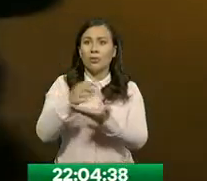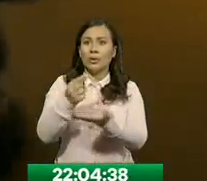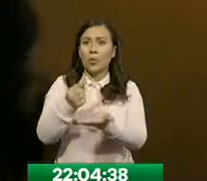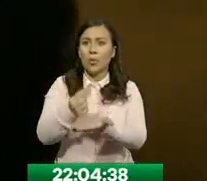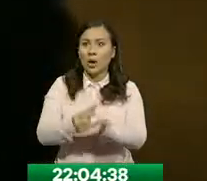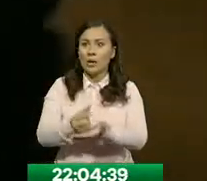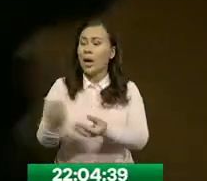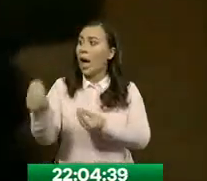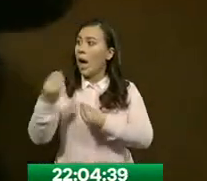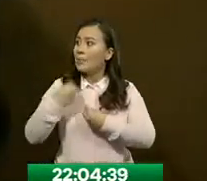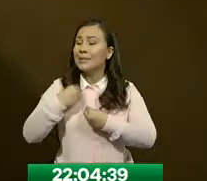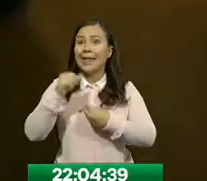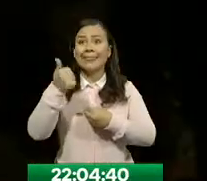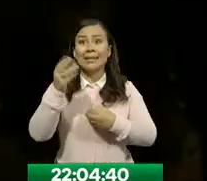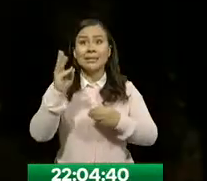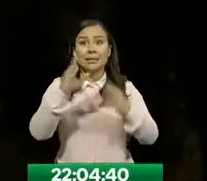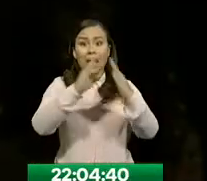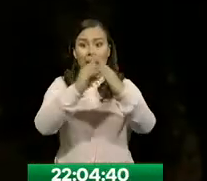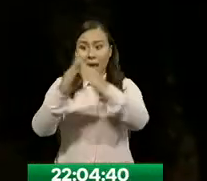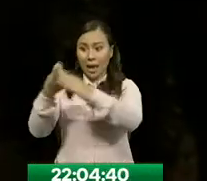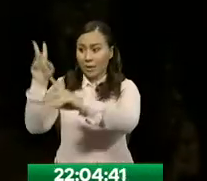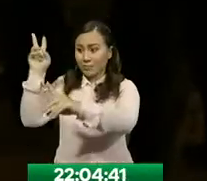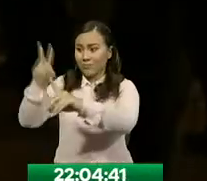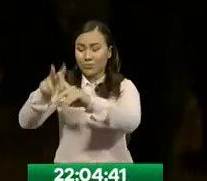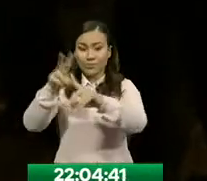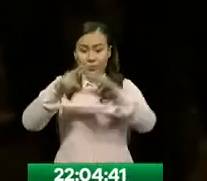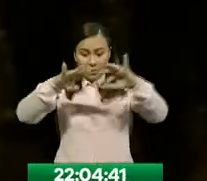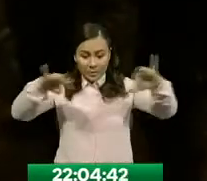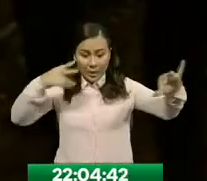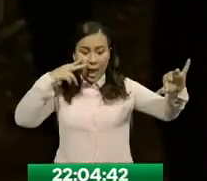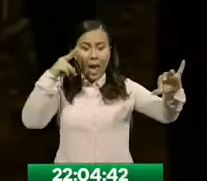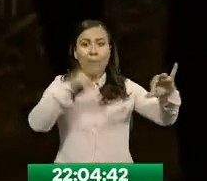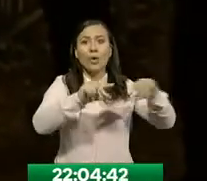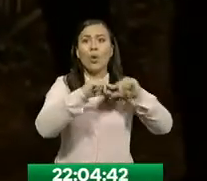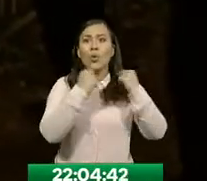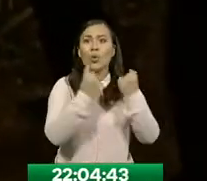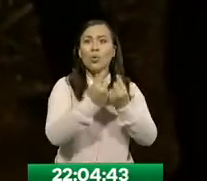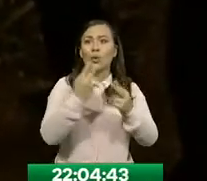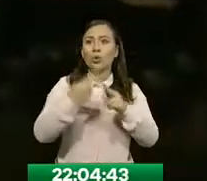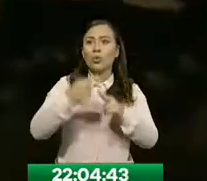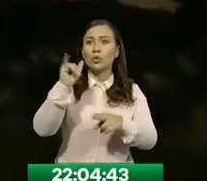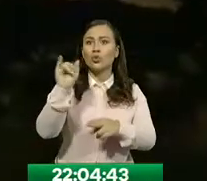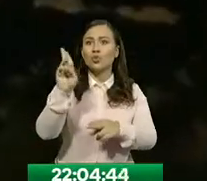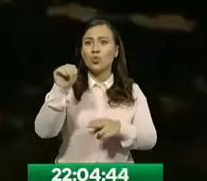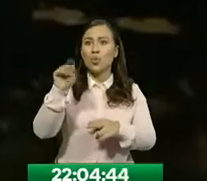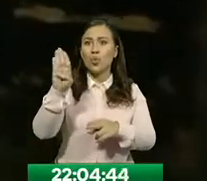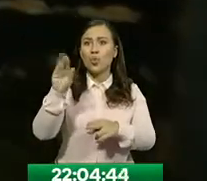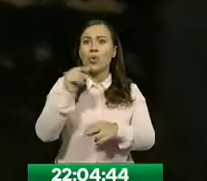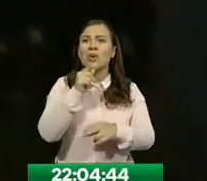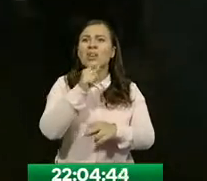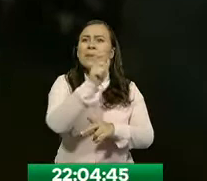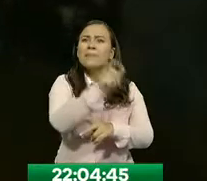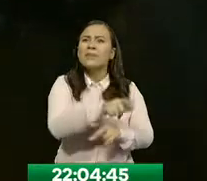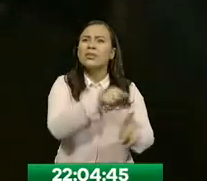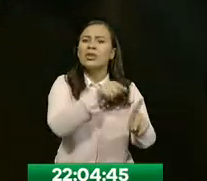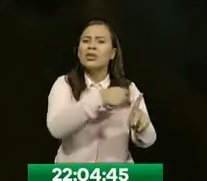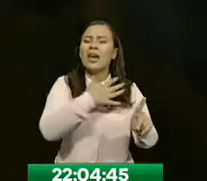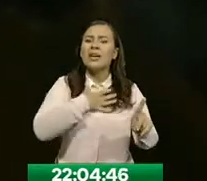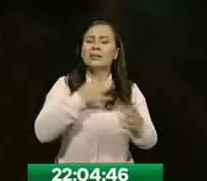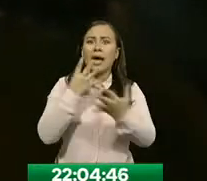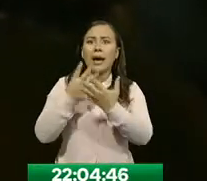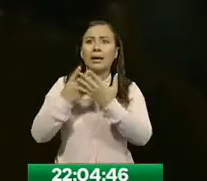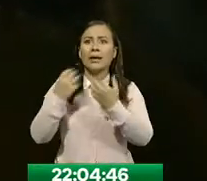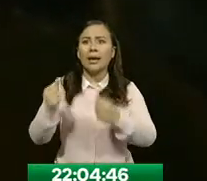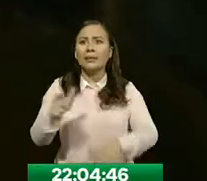Realizaron 16 allanamientos y desarticularon a la banda de alias Junior, un sujeto que está detenido y fue trasladado a la cárcel